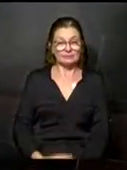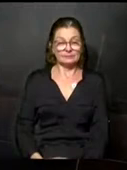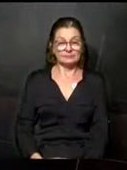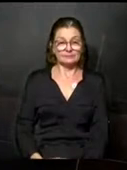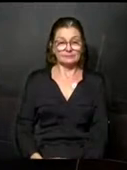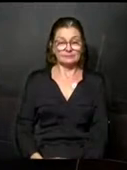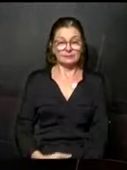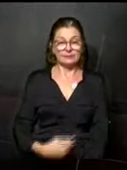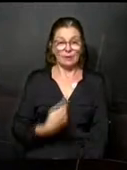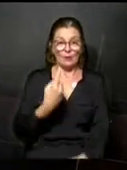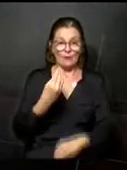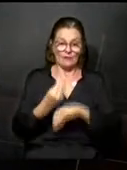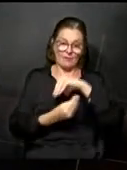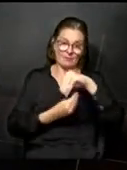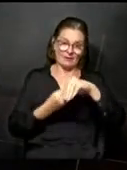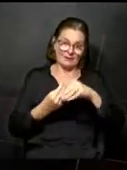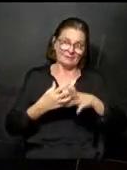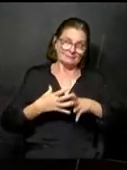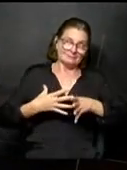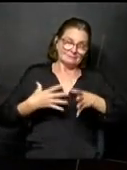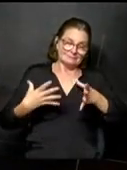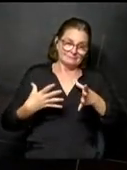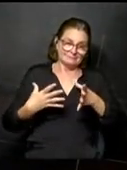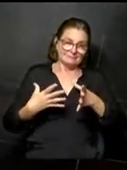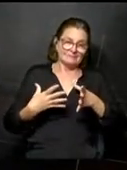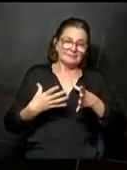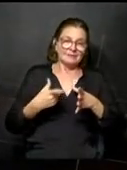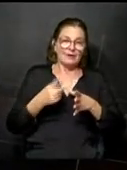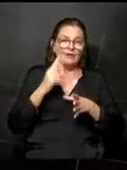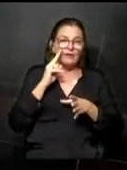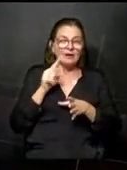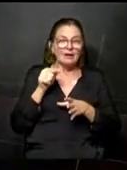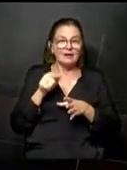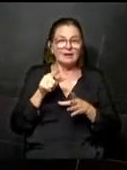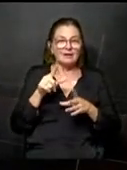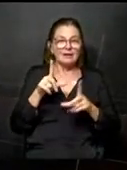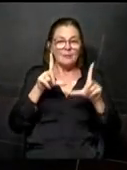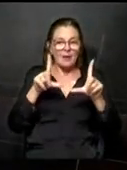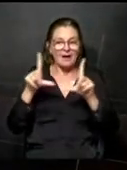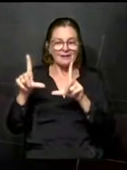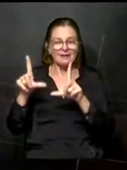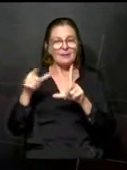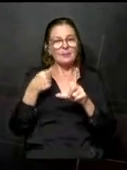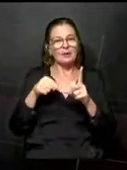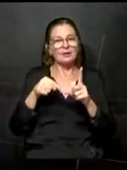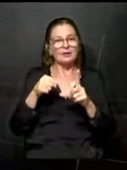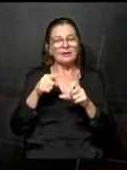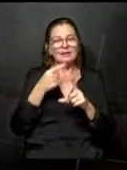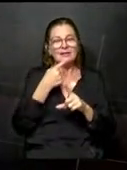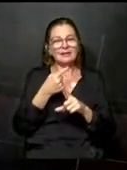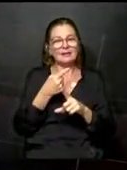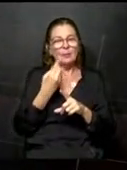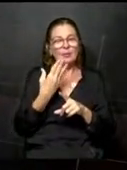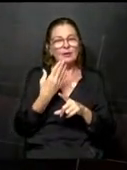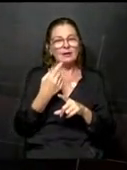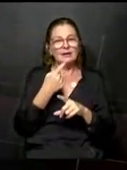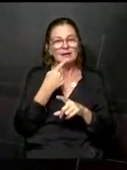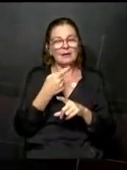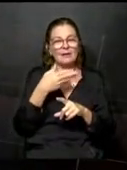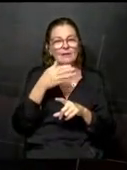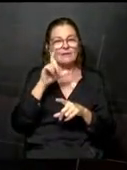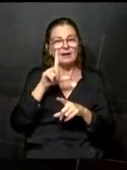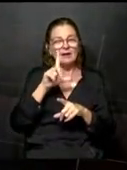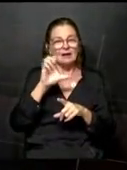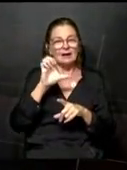Un familión que tiene Belela allí, que no, bueno, ustedes lo veían allí en imágenes, pero claro, alguno me dice, pero ¿por qué la tuteas? Es que Belela me